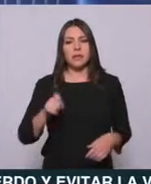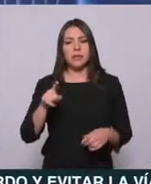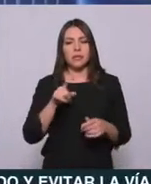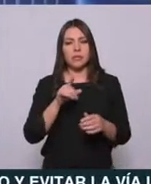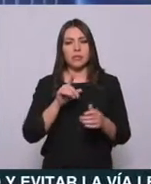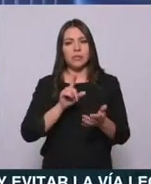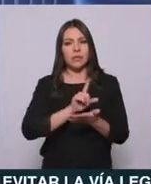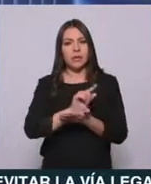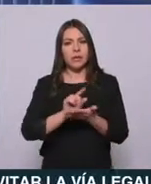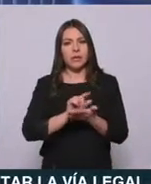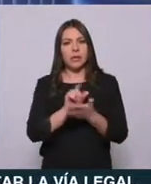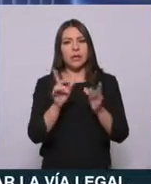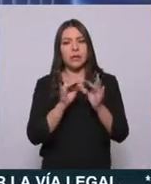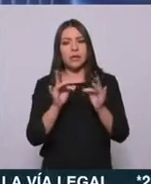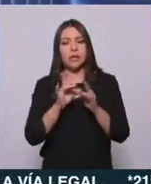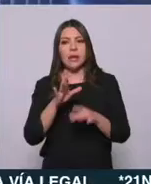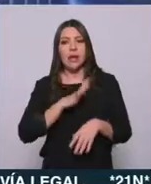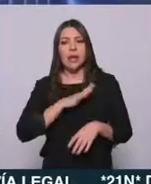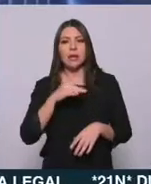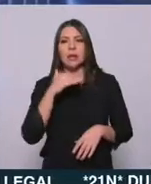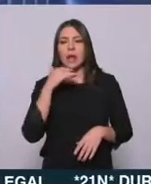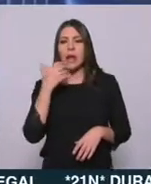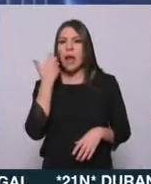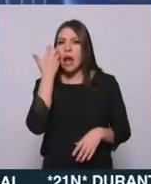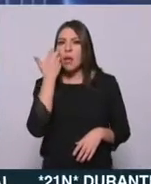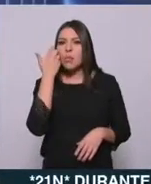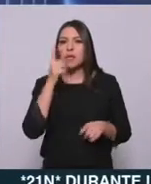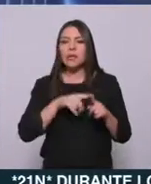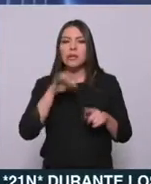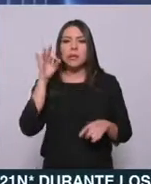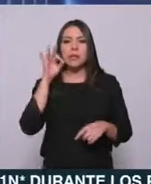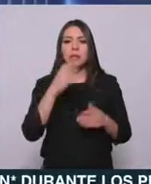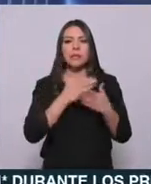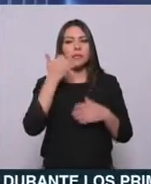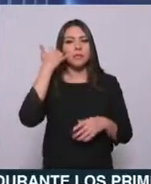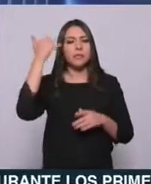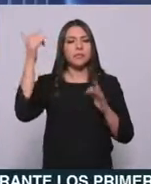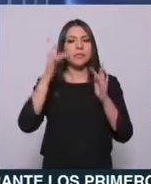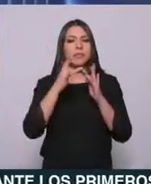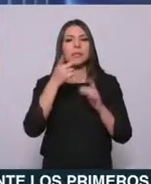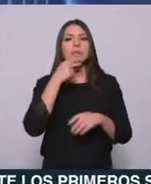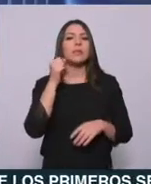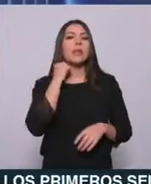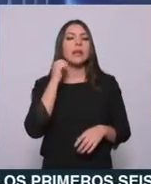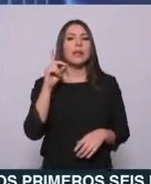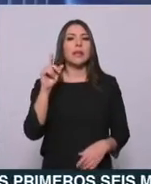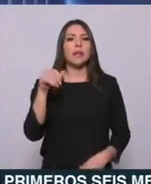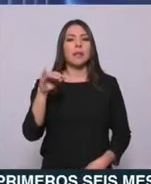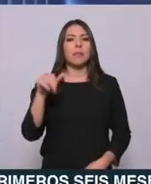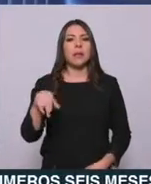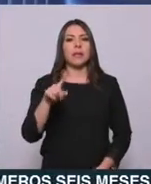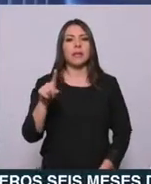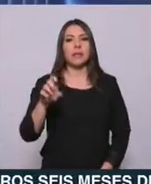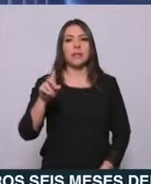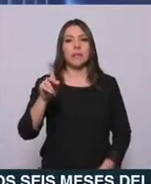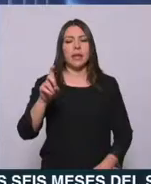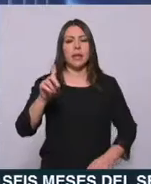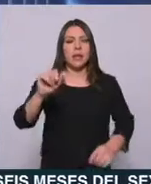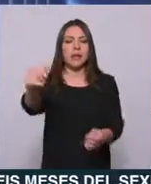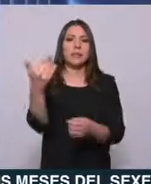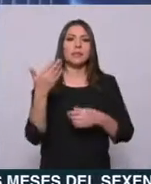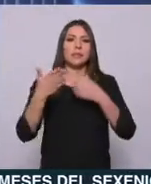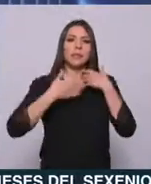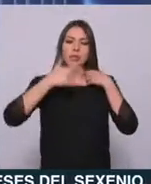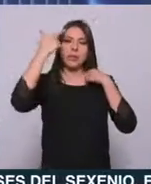su cuenta de Twitter al señalar que hay mano negra en este caso, saludo en la línea telefónica al senador Damián Cepeda Vidales. Senador, muy